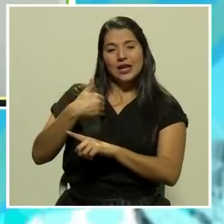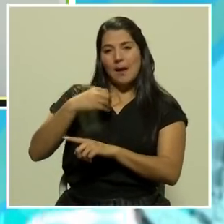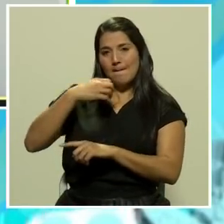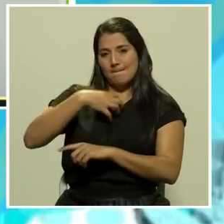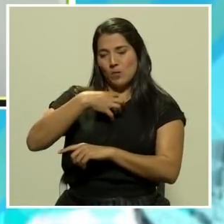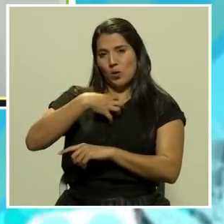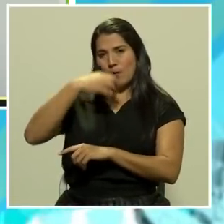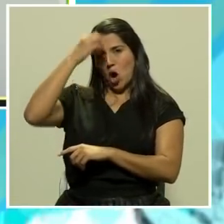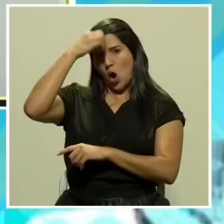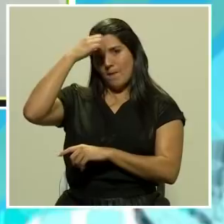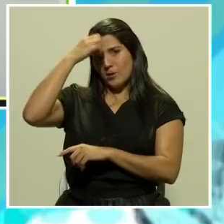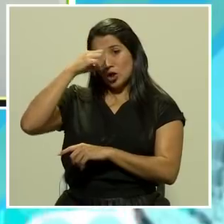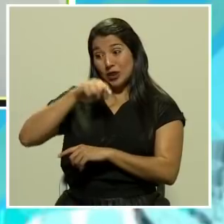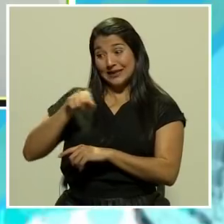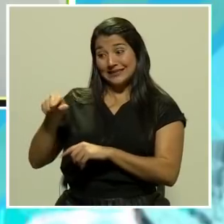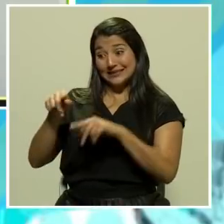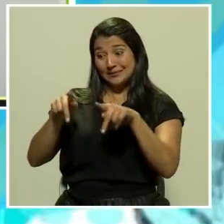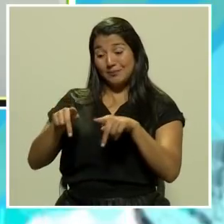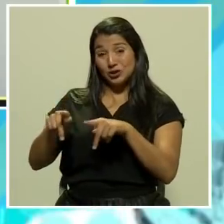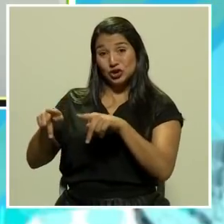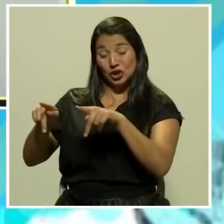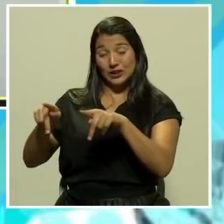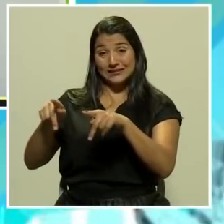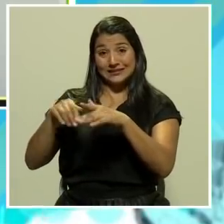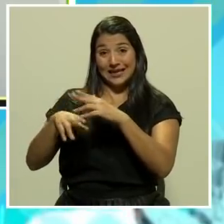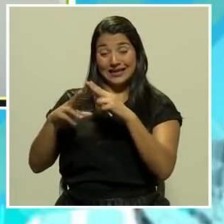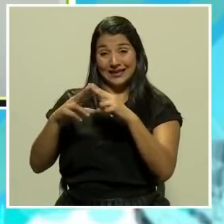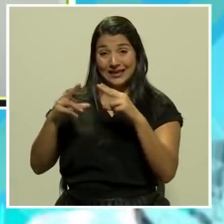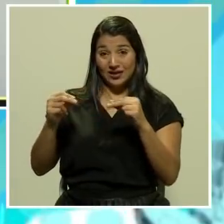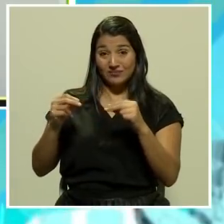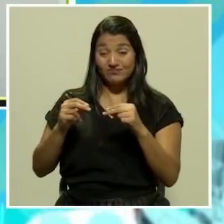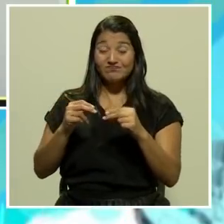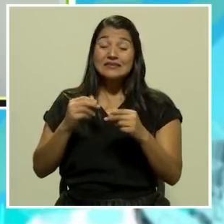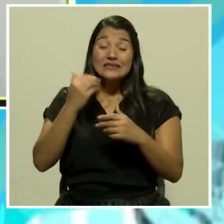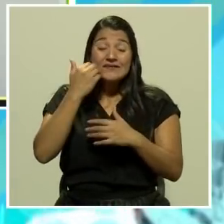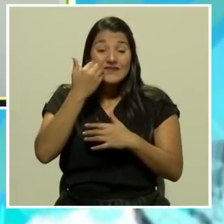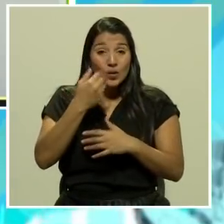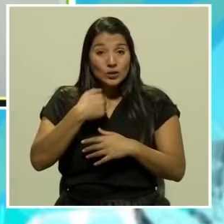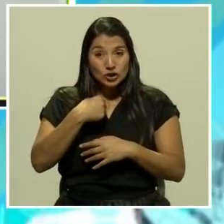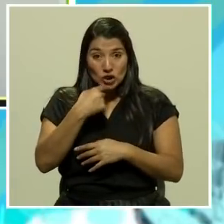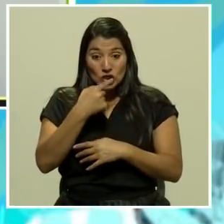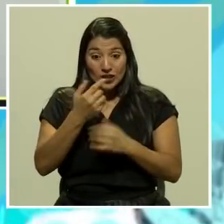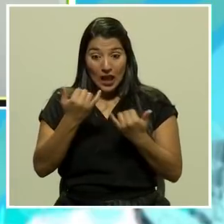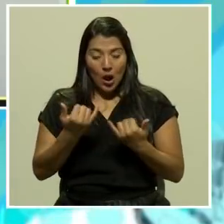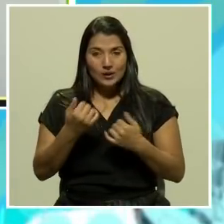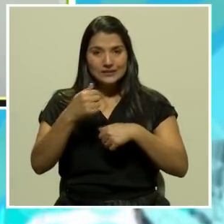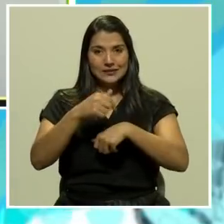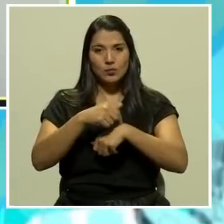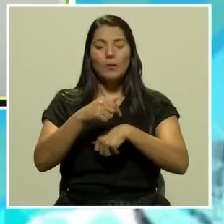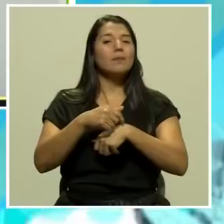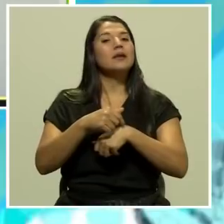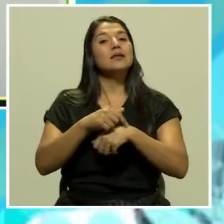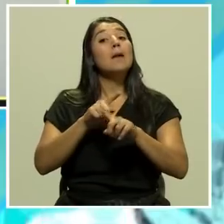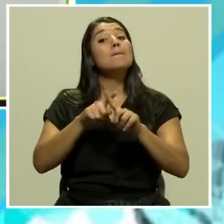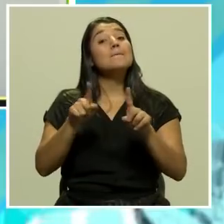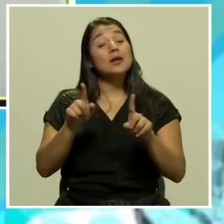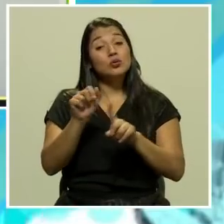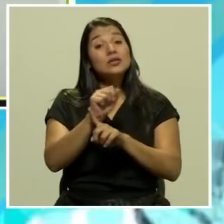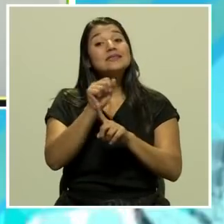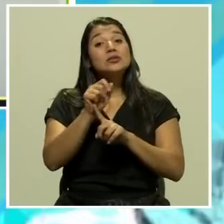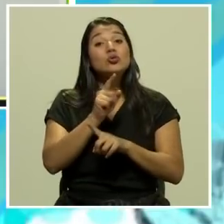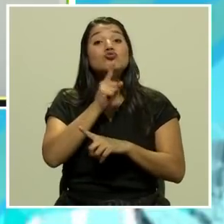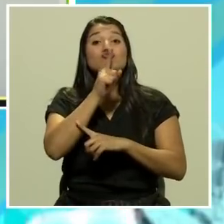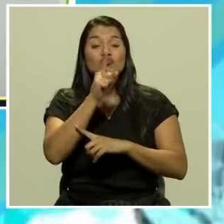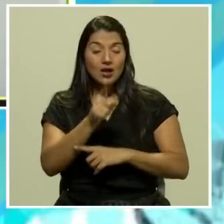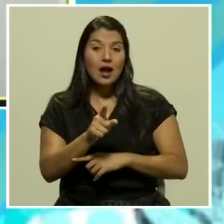grandes cargos en Nicaragua. Lastimosamente, es una pena lo que yo estoy diciendo en este momento, pero es una verdad, es